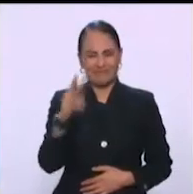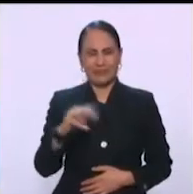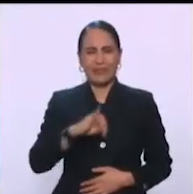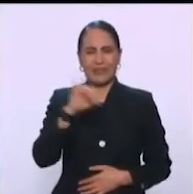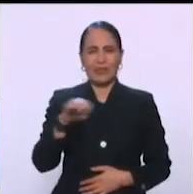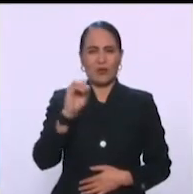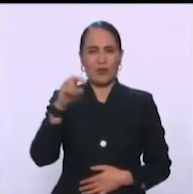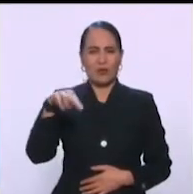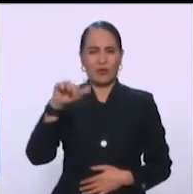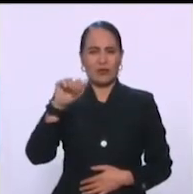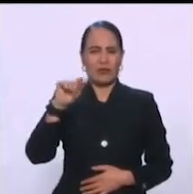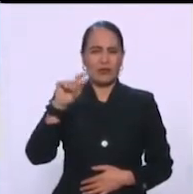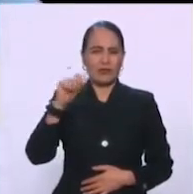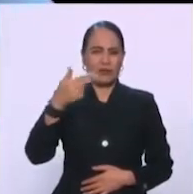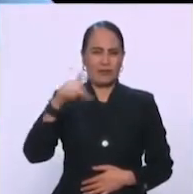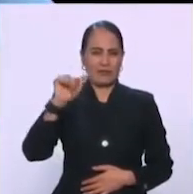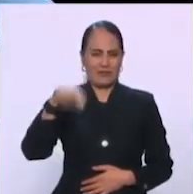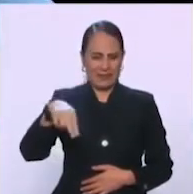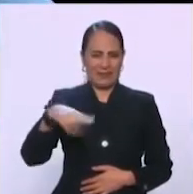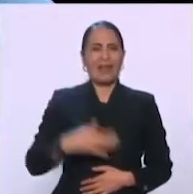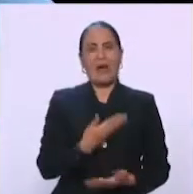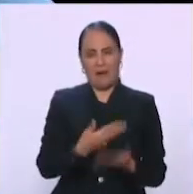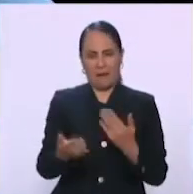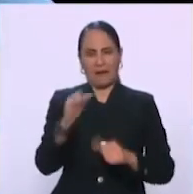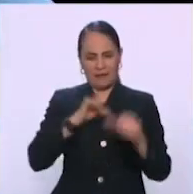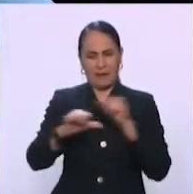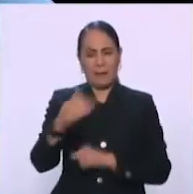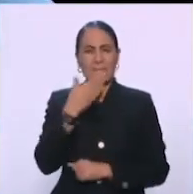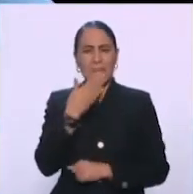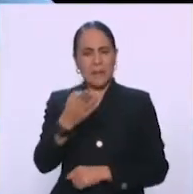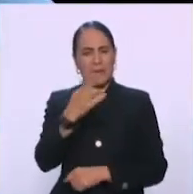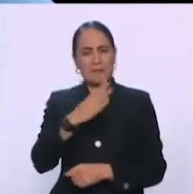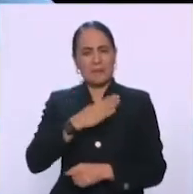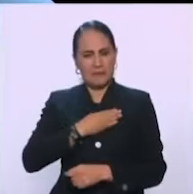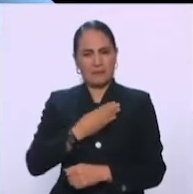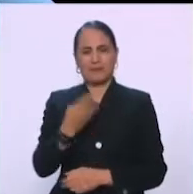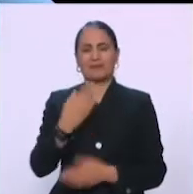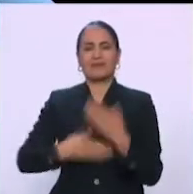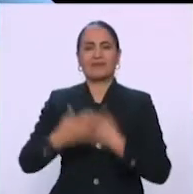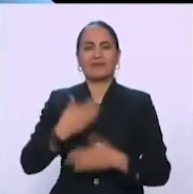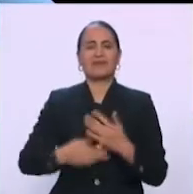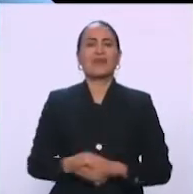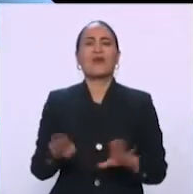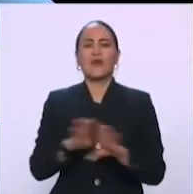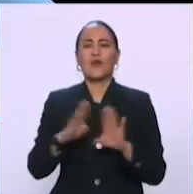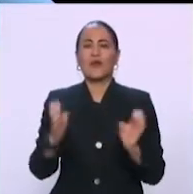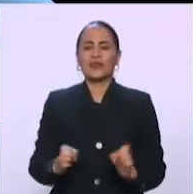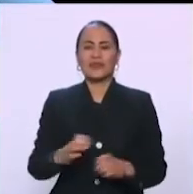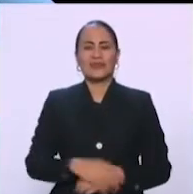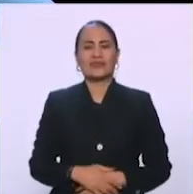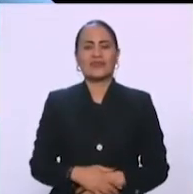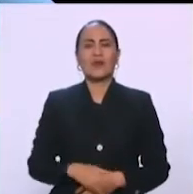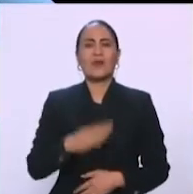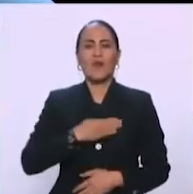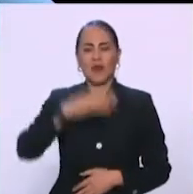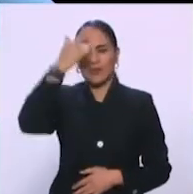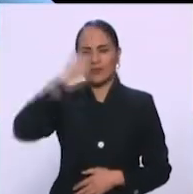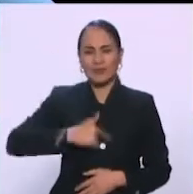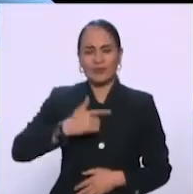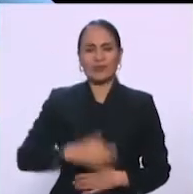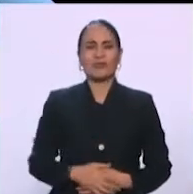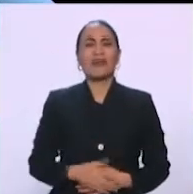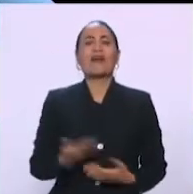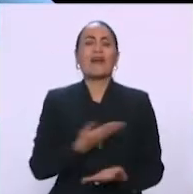Jonathan Pérez, ahora sí, vamos contigo, bienvenido, ¿cómo estás? Hola, Azul, Juan, muy buenas noches. Buenas Todo muy bien. noches.